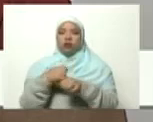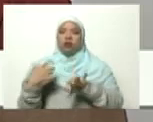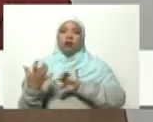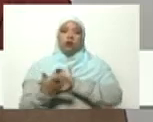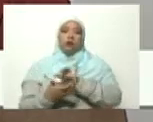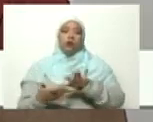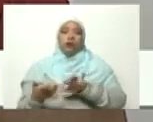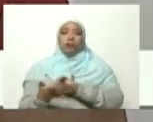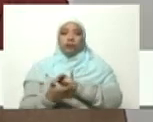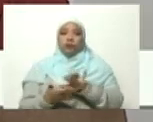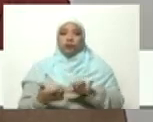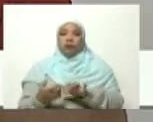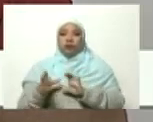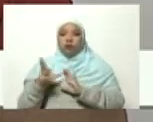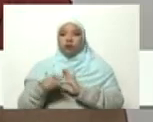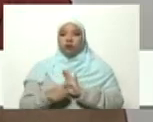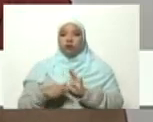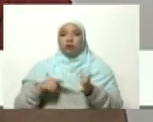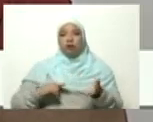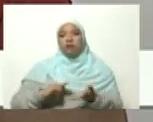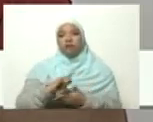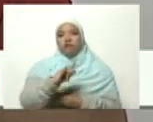nos roban también los aviones